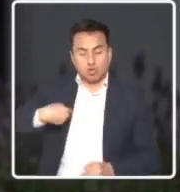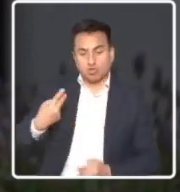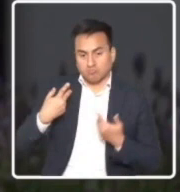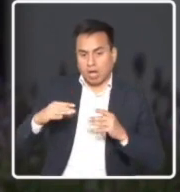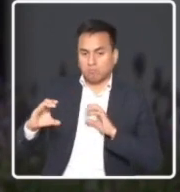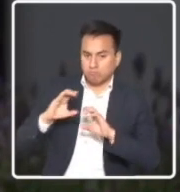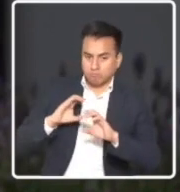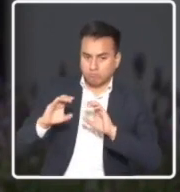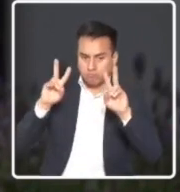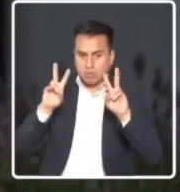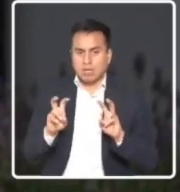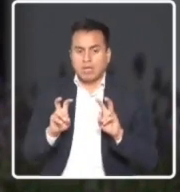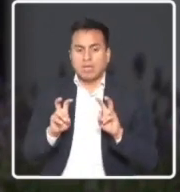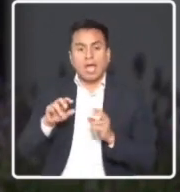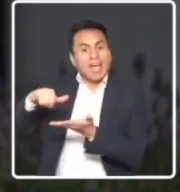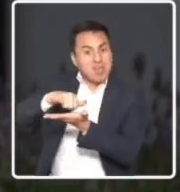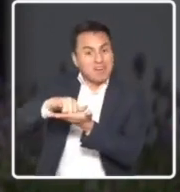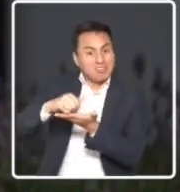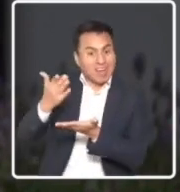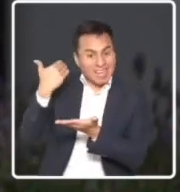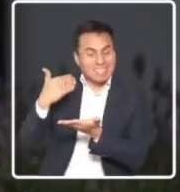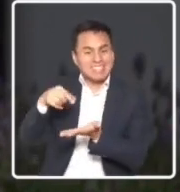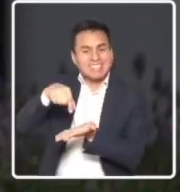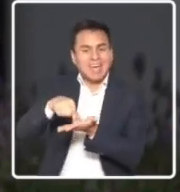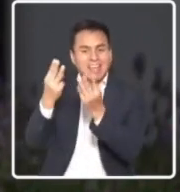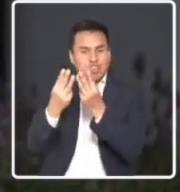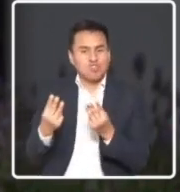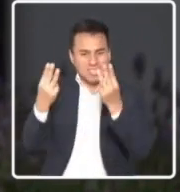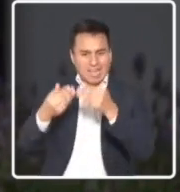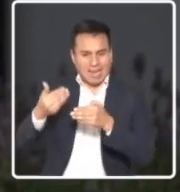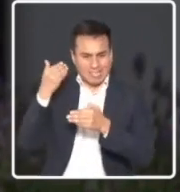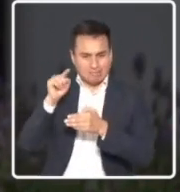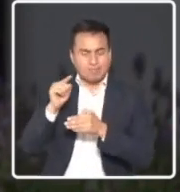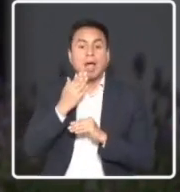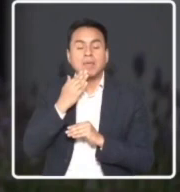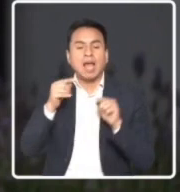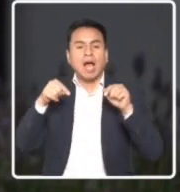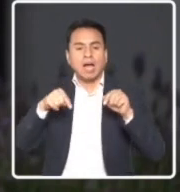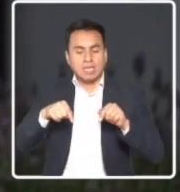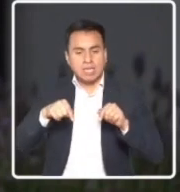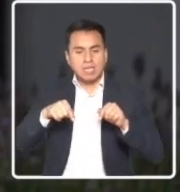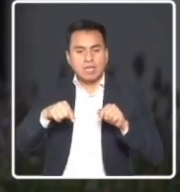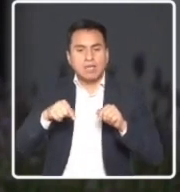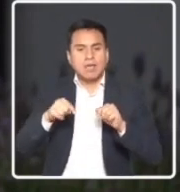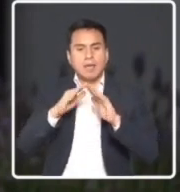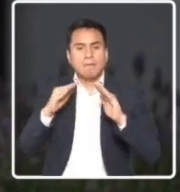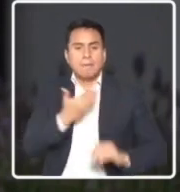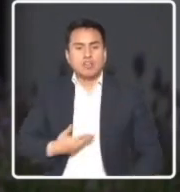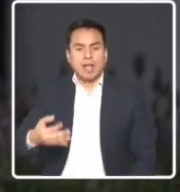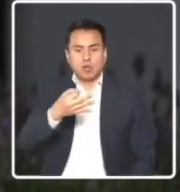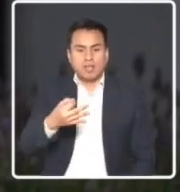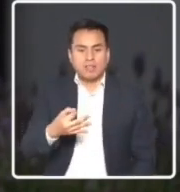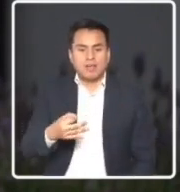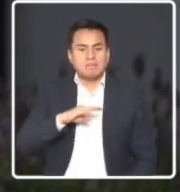tenido tanto en Nueva York, en la sede de las Naciones Unidas, como aquí en el Palacio de la Moneda, que para mí